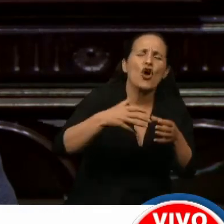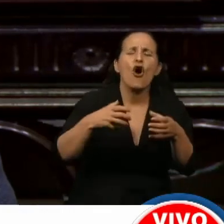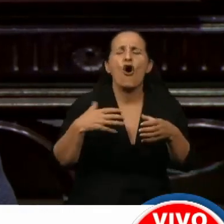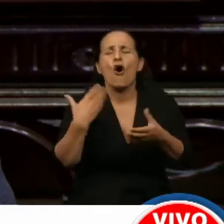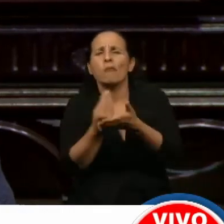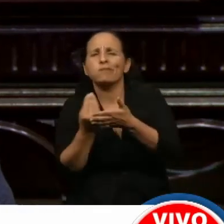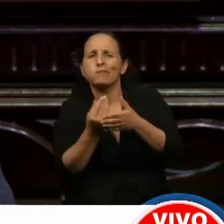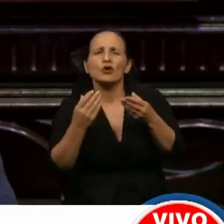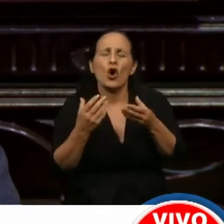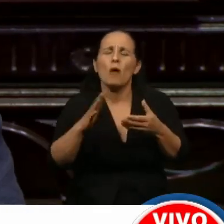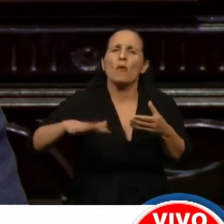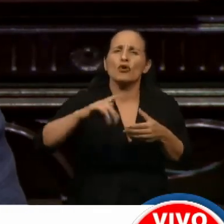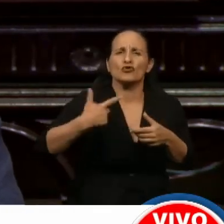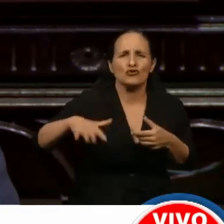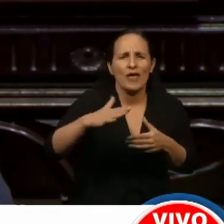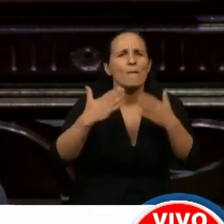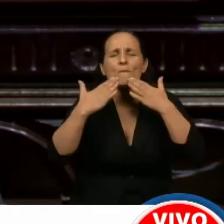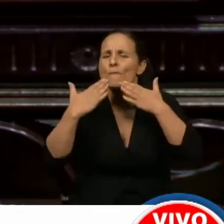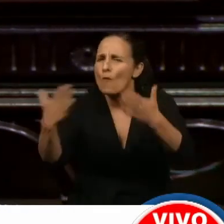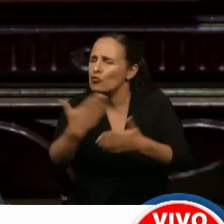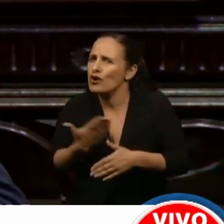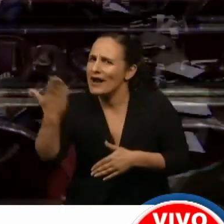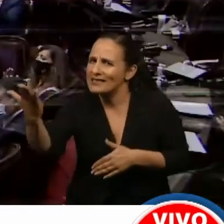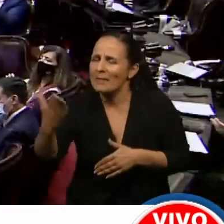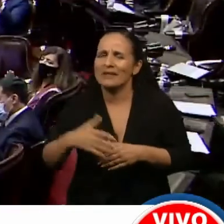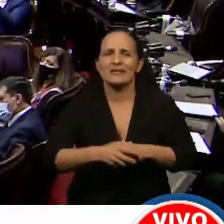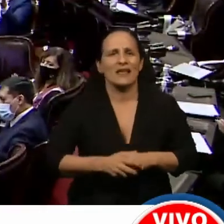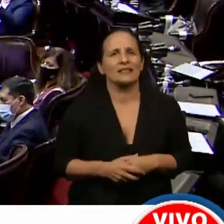que cada uno quiere tener en la sociedad. Muchísimas gracias, señor presidente.